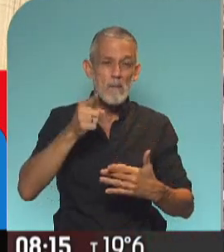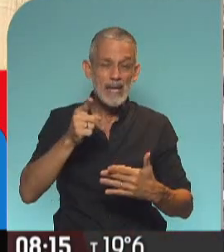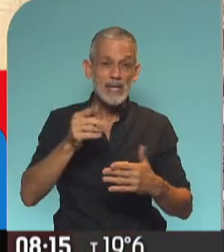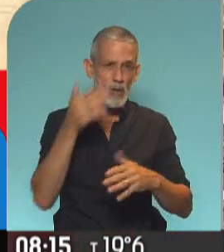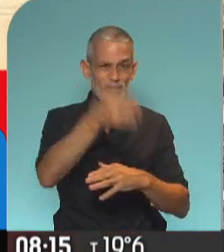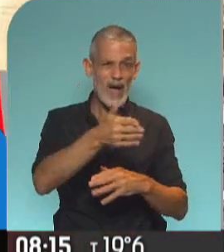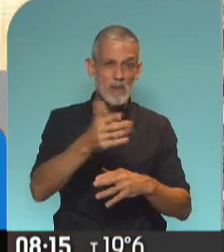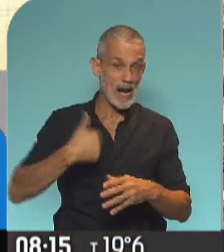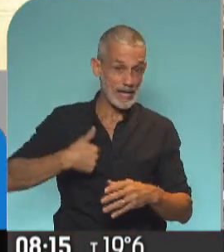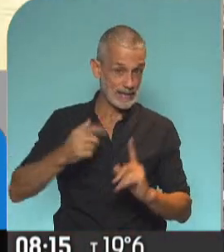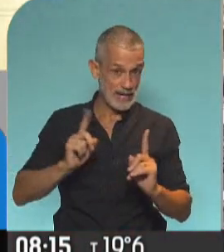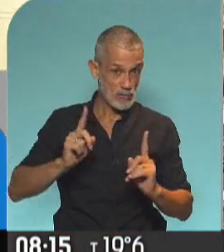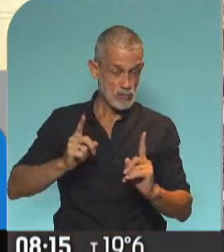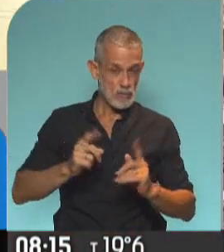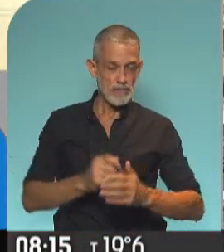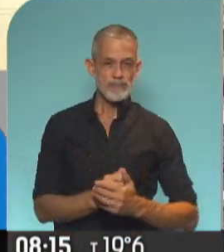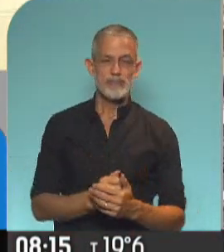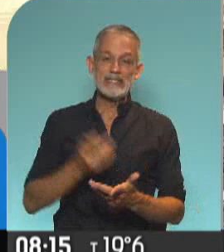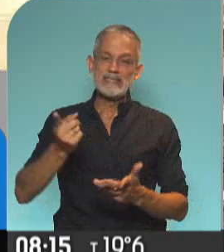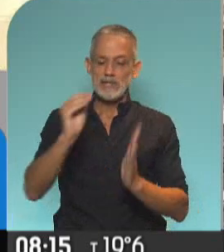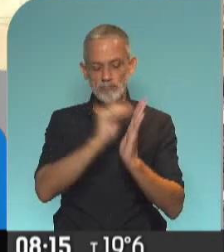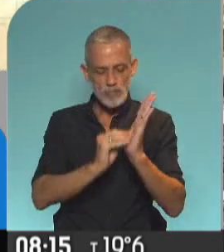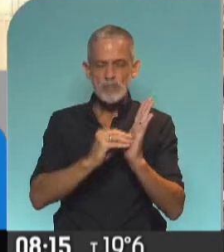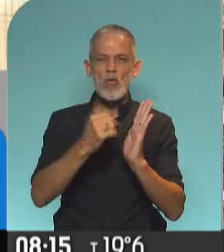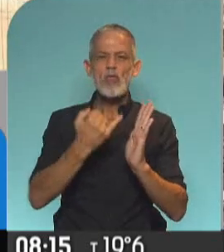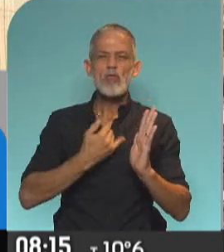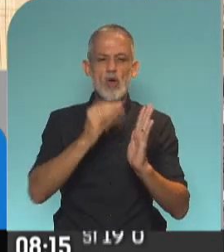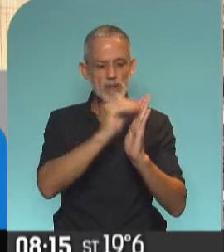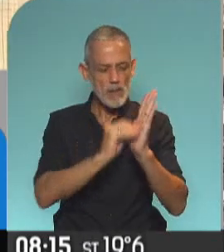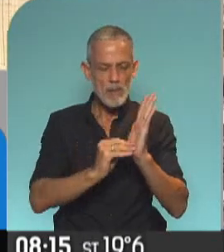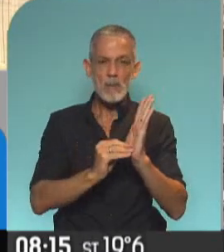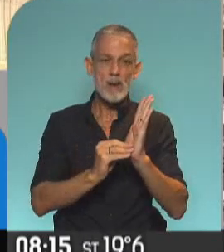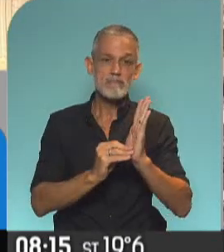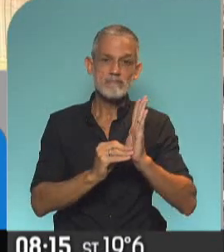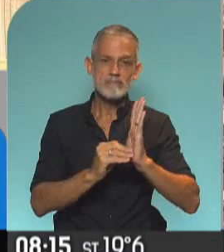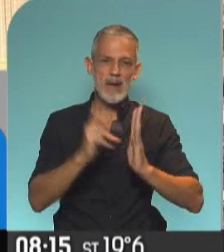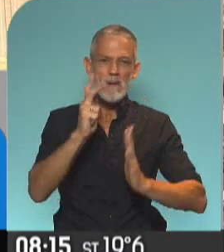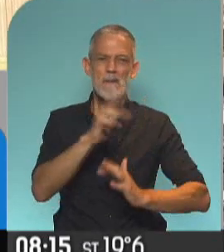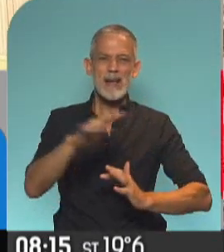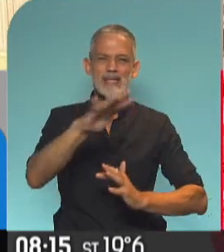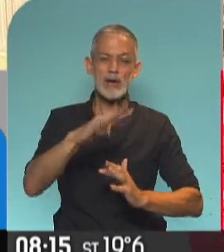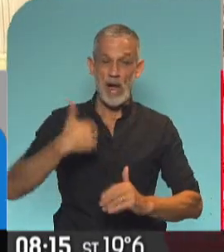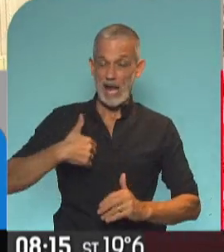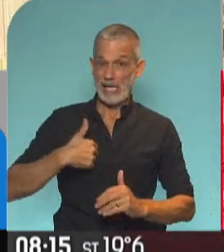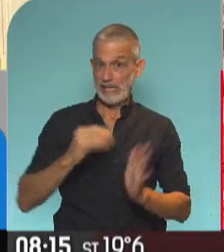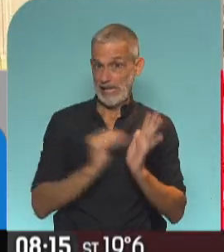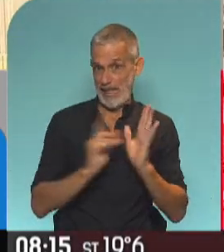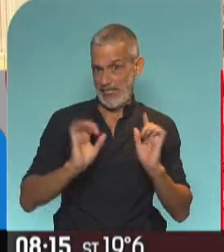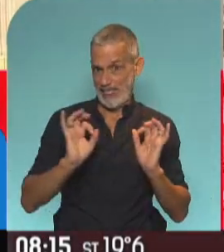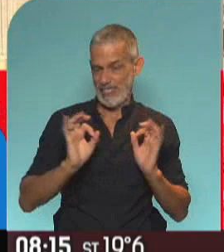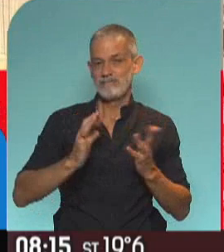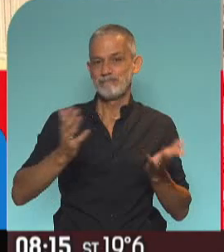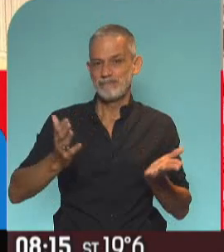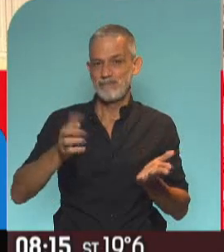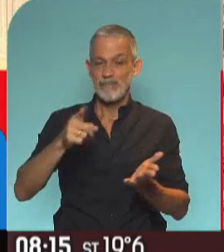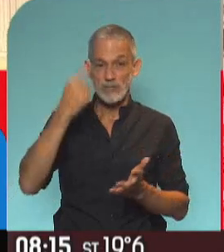riesgo. Bueno, pero la agenda del Vaticano no es la agenda argentina. Y la agenda, y eso